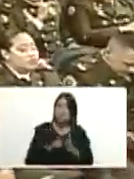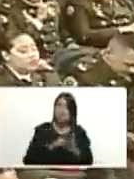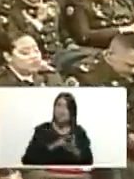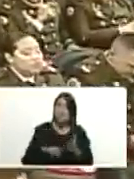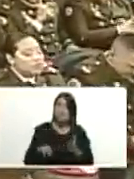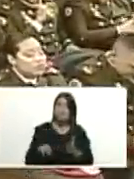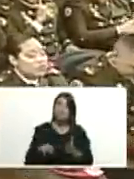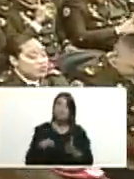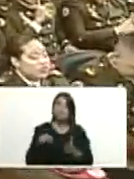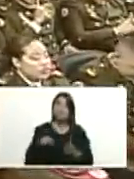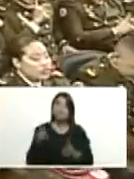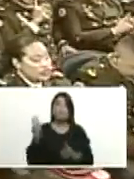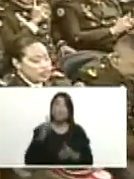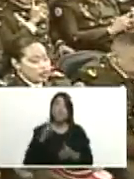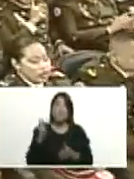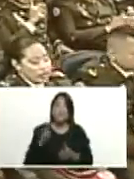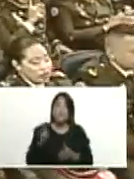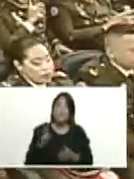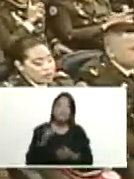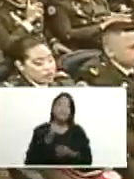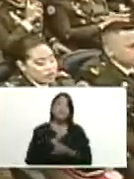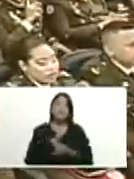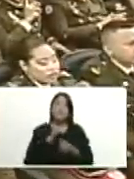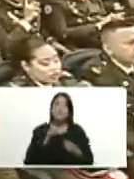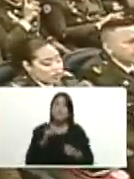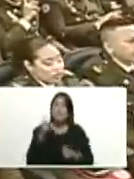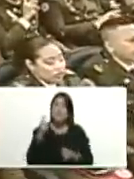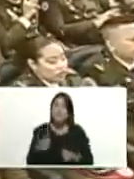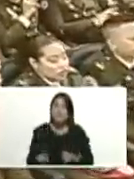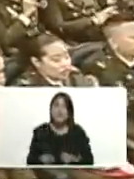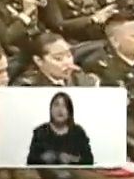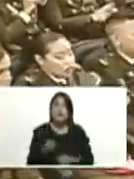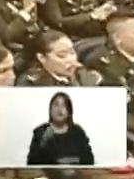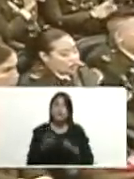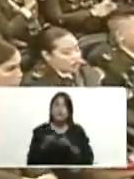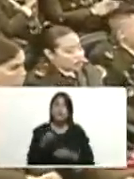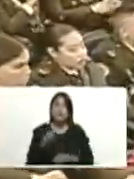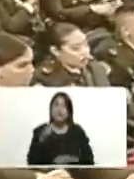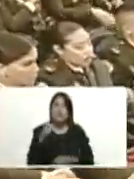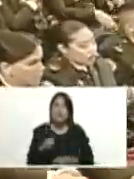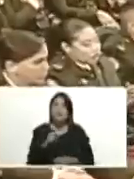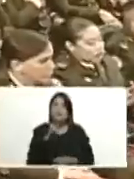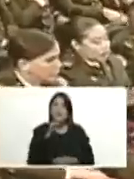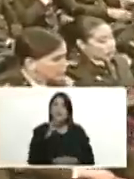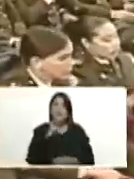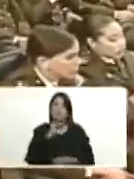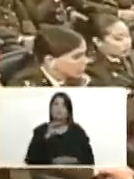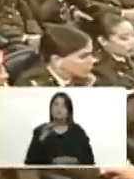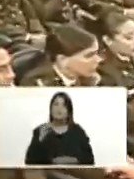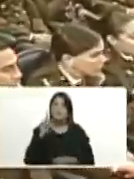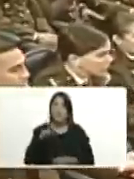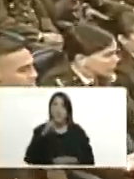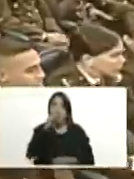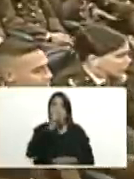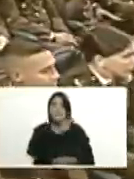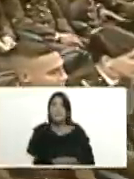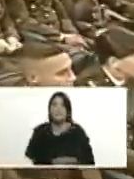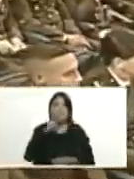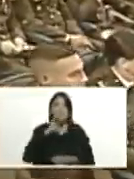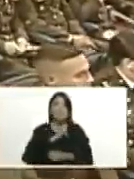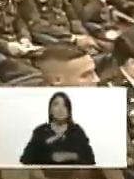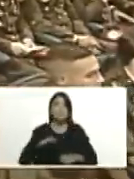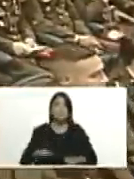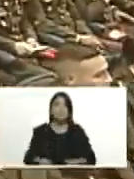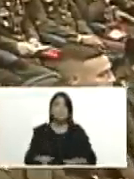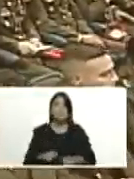justicia. Independencia o nada, lo decía el comandante estratégico operacional de la Fuerza Armada Nacional Bolivariana a